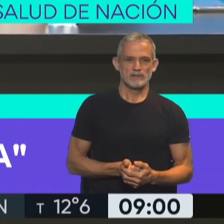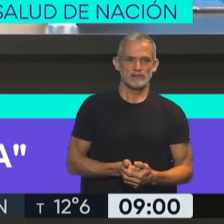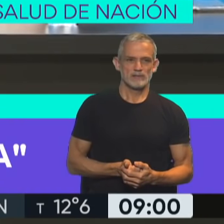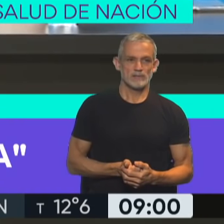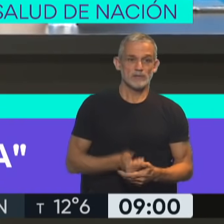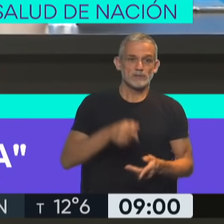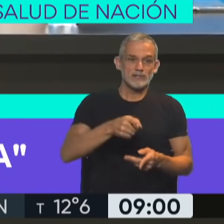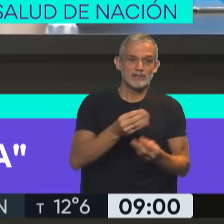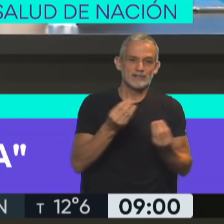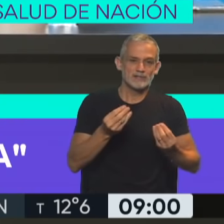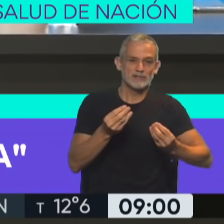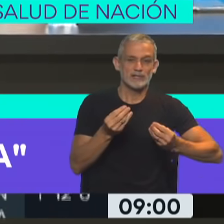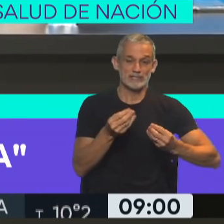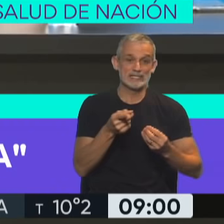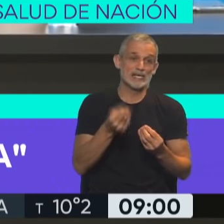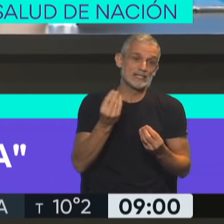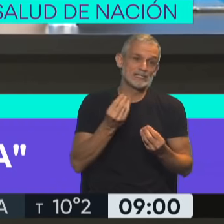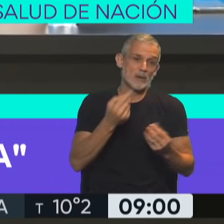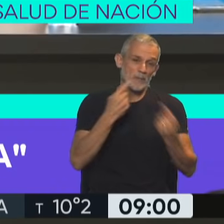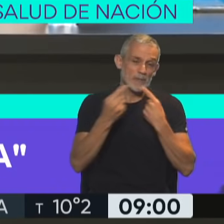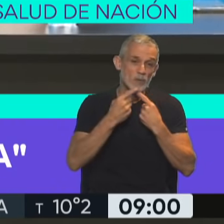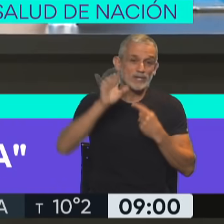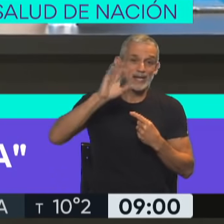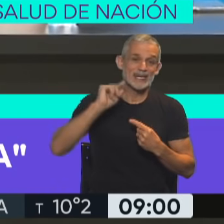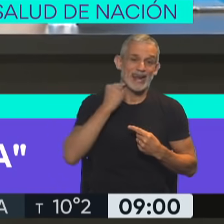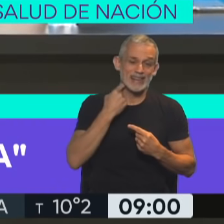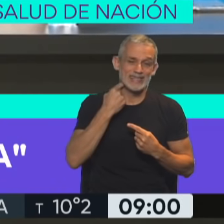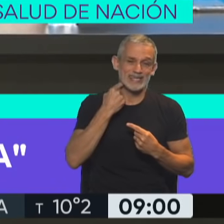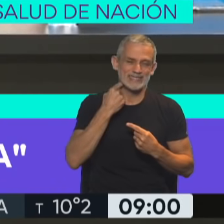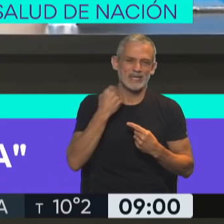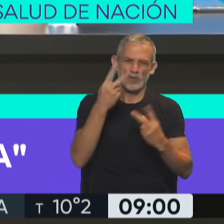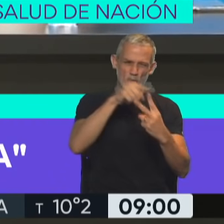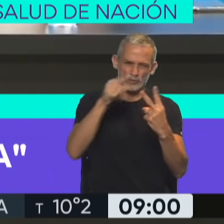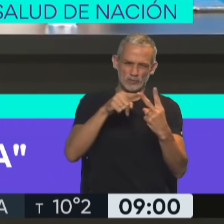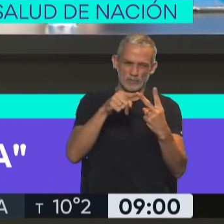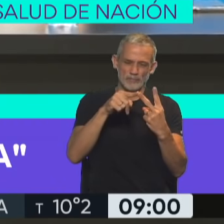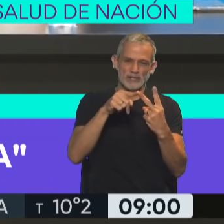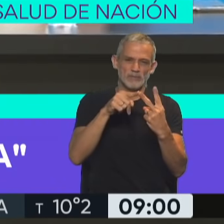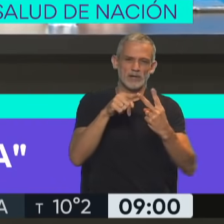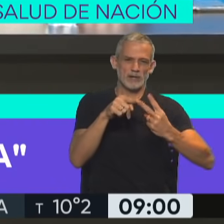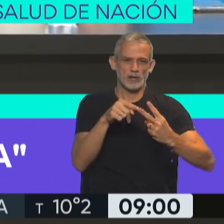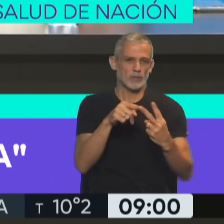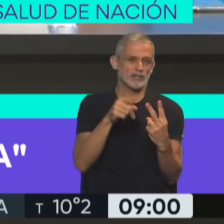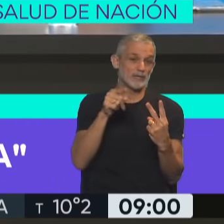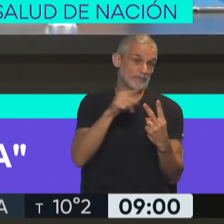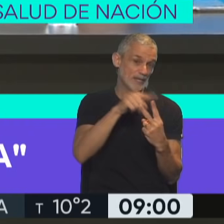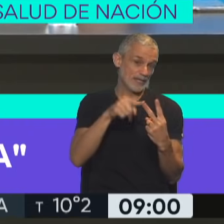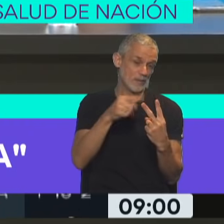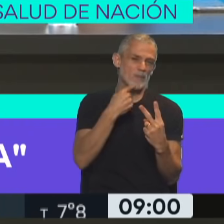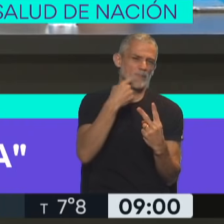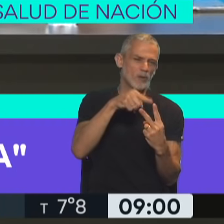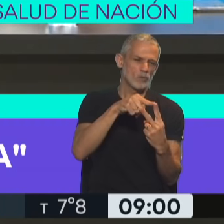Buen día, ministra. Marcos Barroca, de Canal 13 de Todo Noticias. 2 preguntas. La primera, usted habló, ministra, de